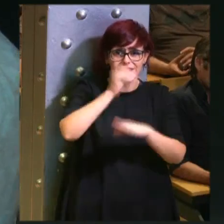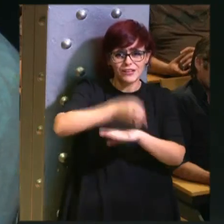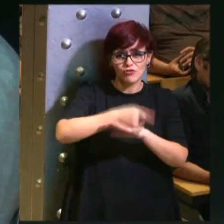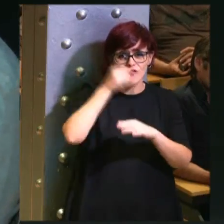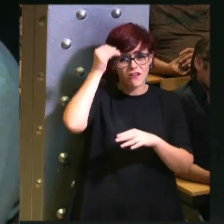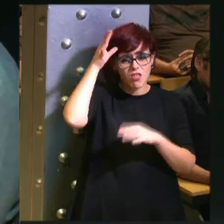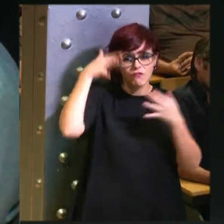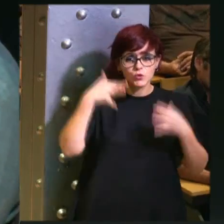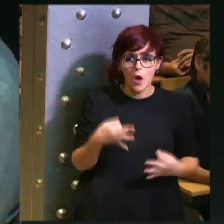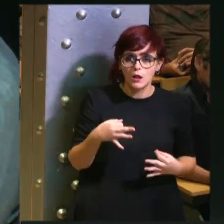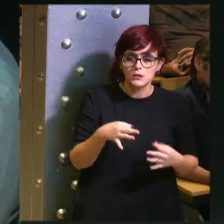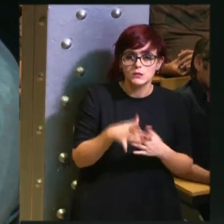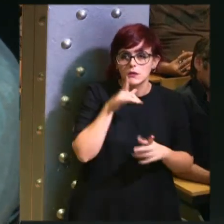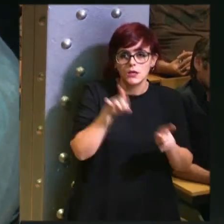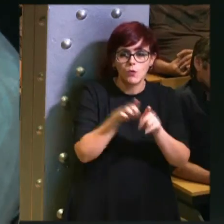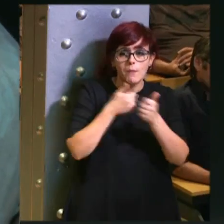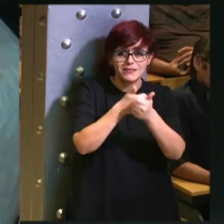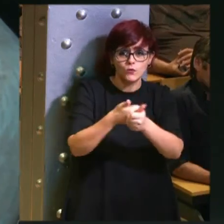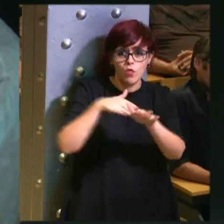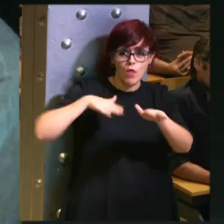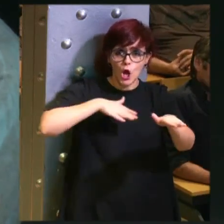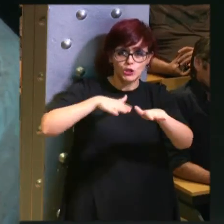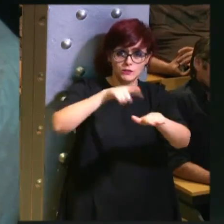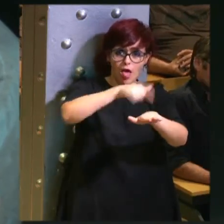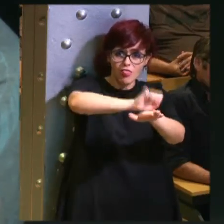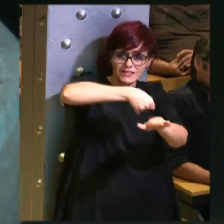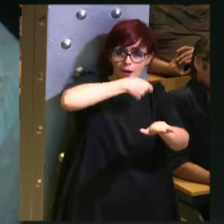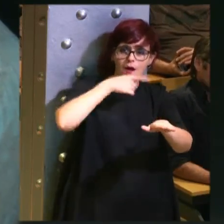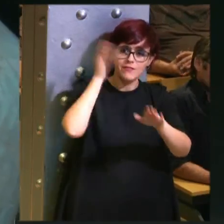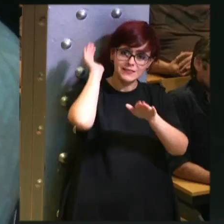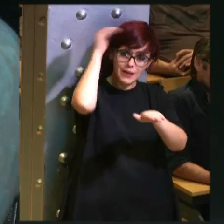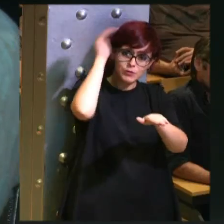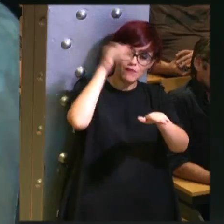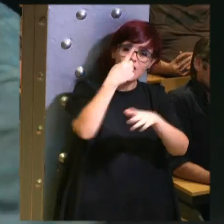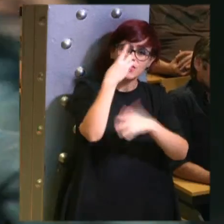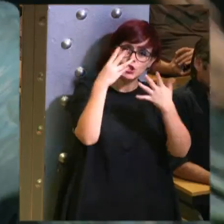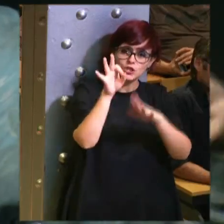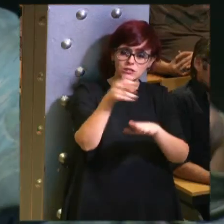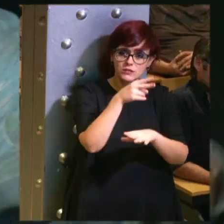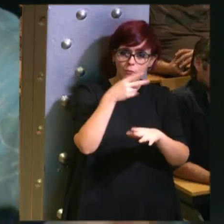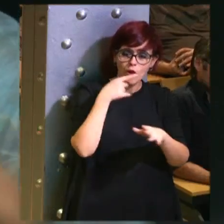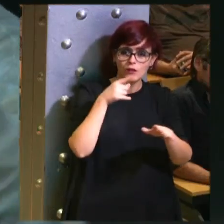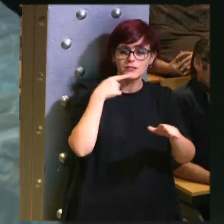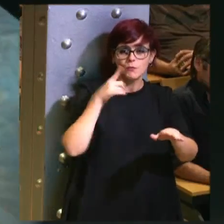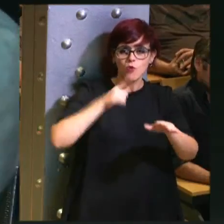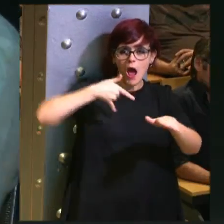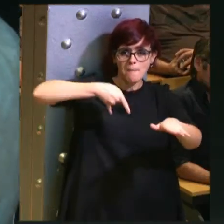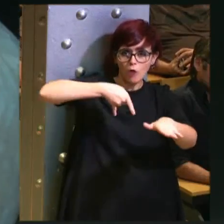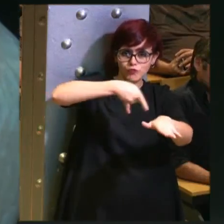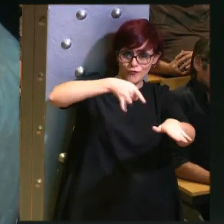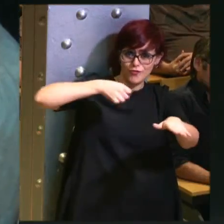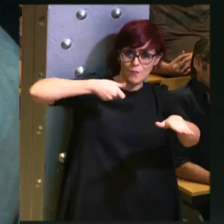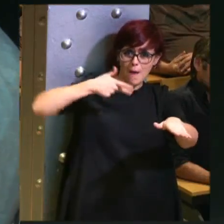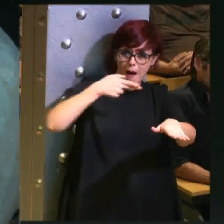realidad virtual, era una persecución de coches, era un coche descapotable conduciendo a 180 por hora, con una moto detrás que iba pegándole tiros y